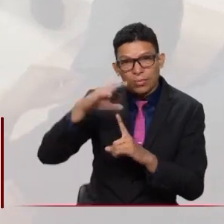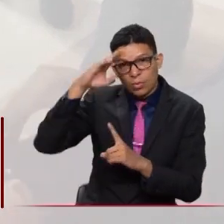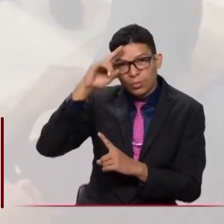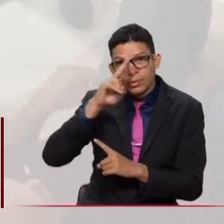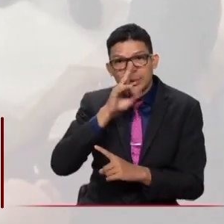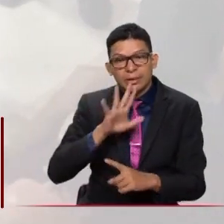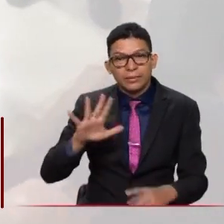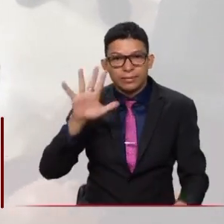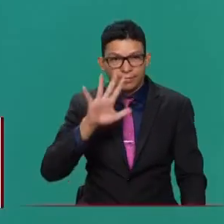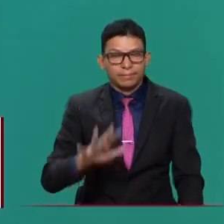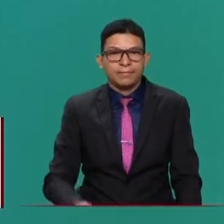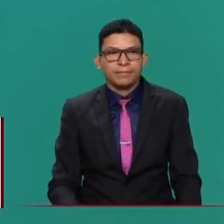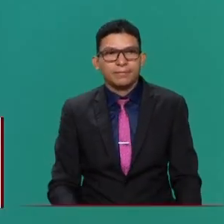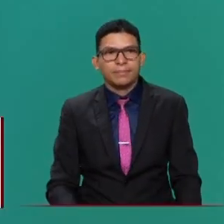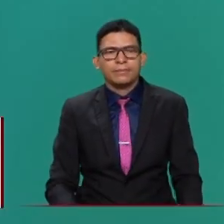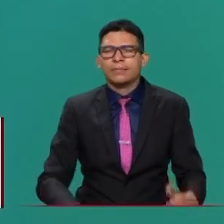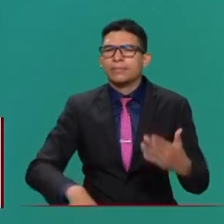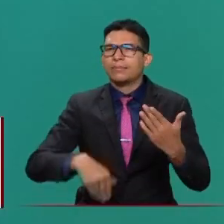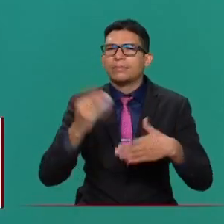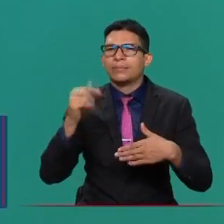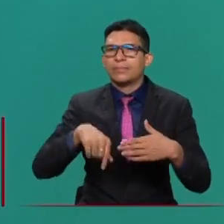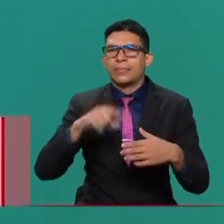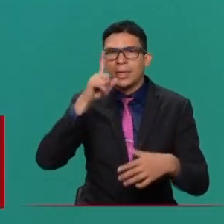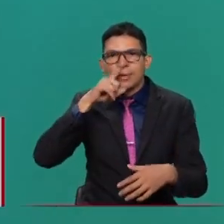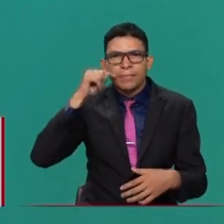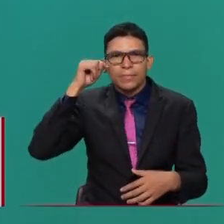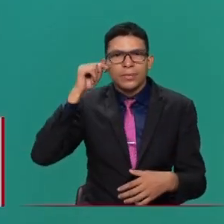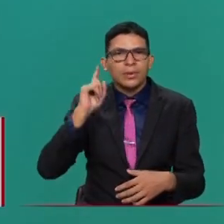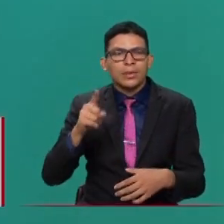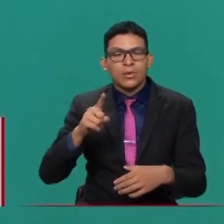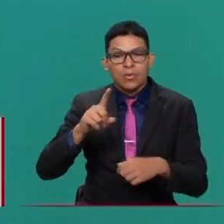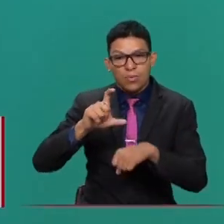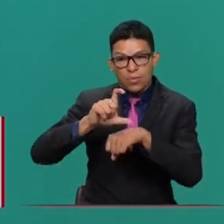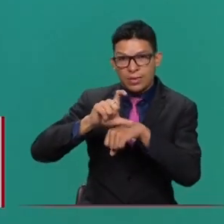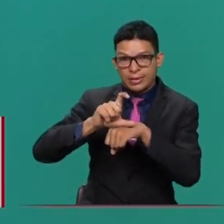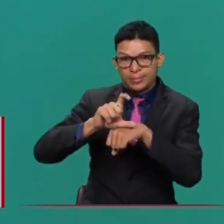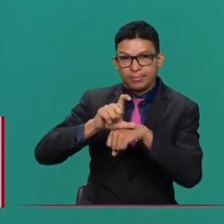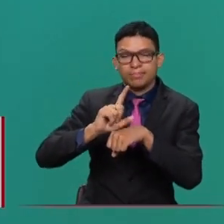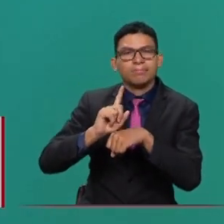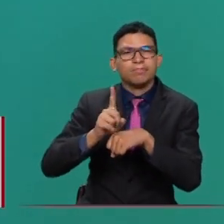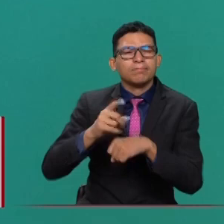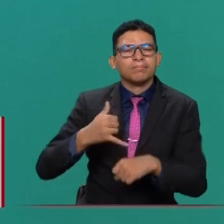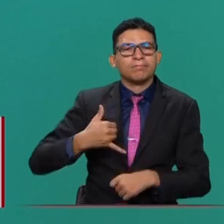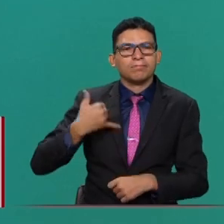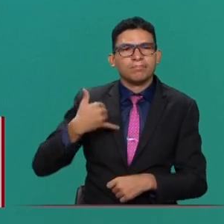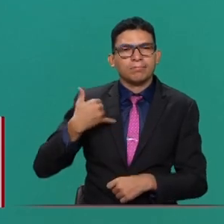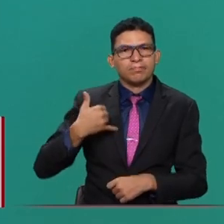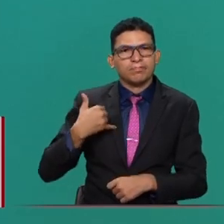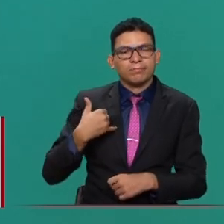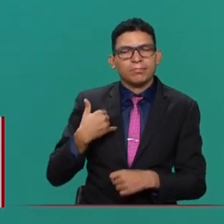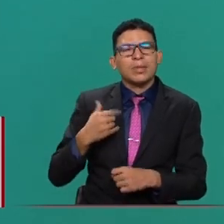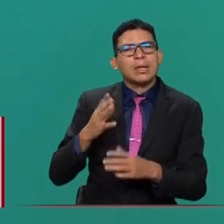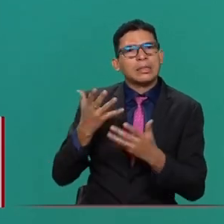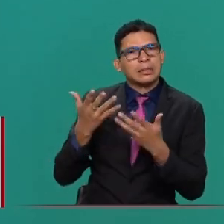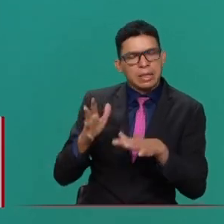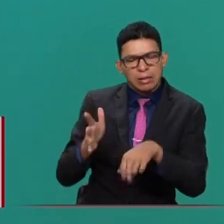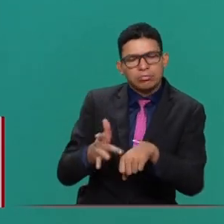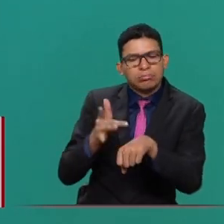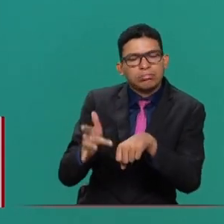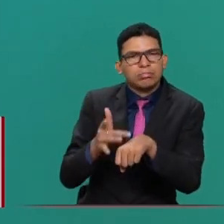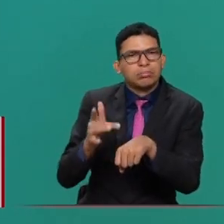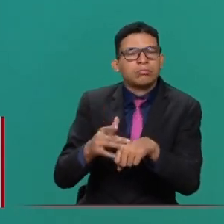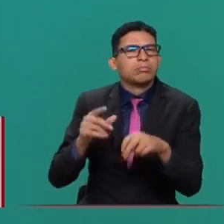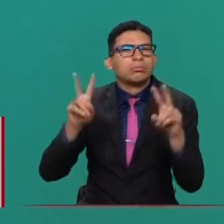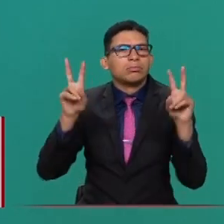Hemos iniciado en el municipio de Candelaria con las instituciones educativas, donde los jóvenes están recibiendo sensibilización